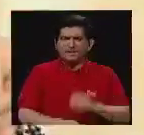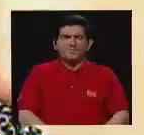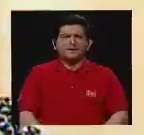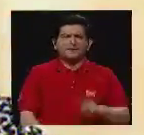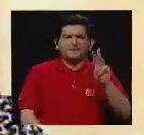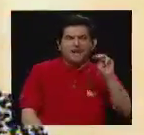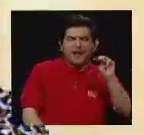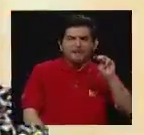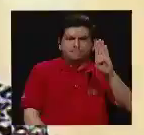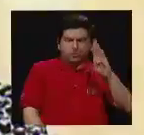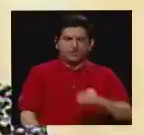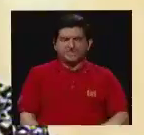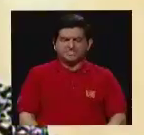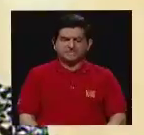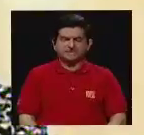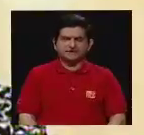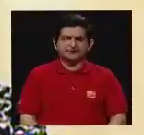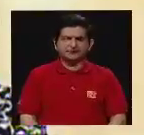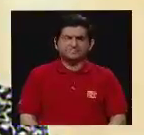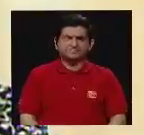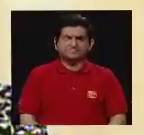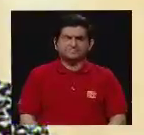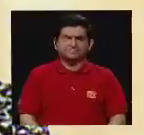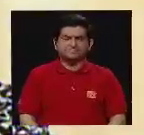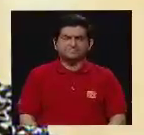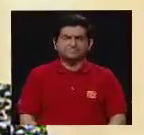María Gimbutas, que